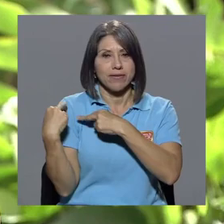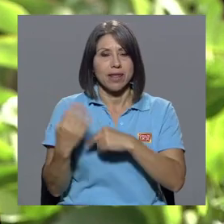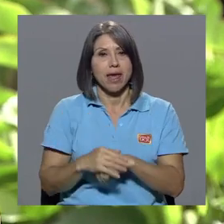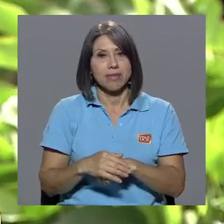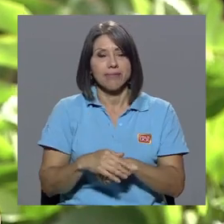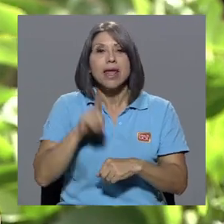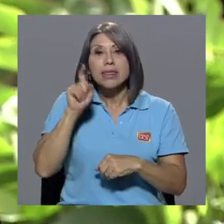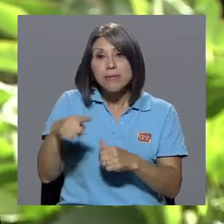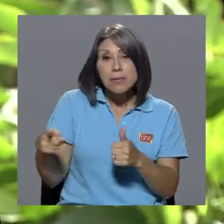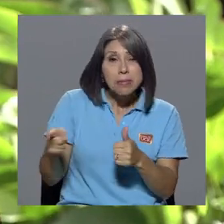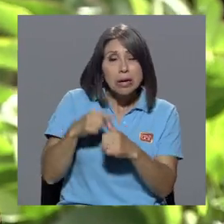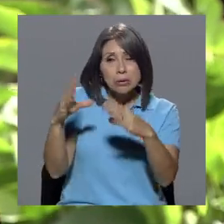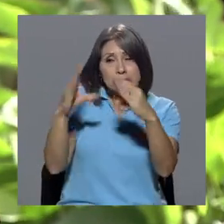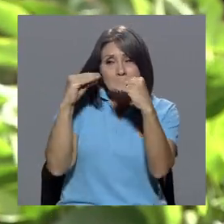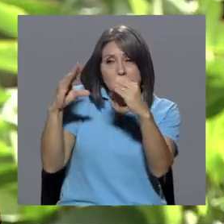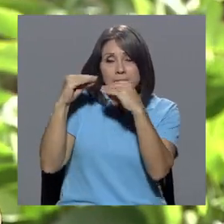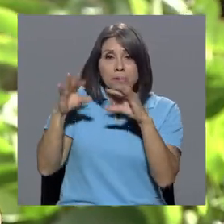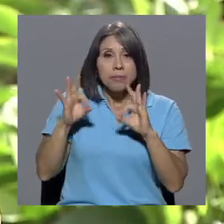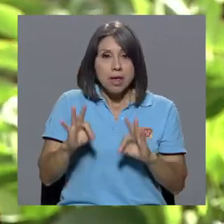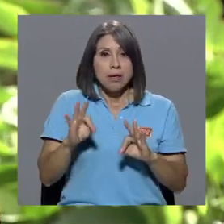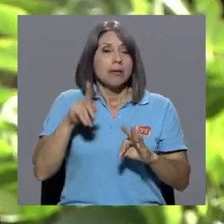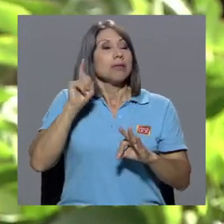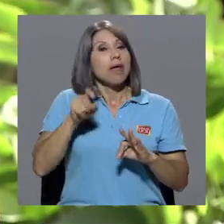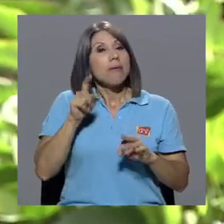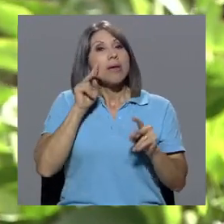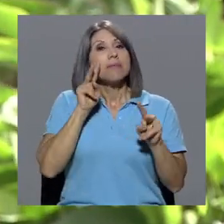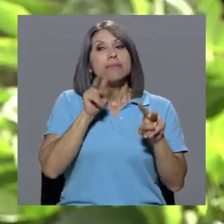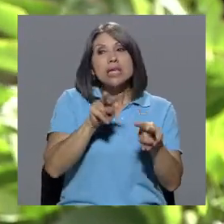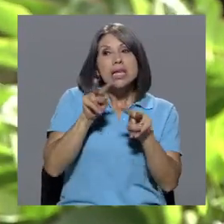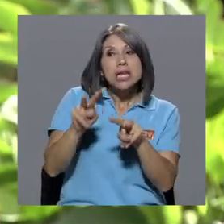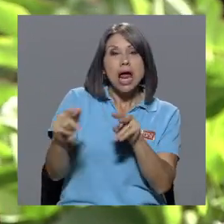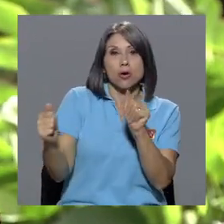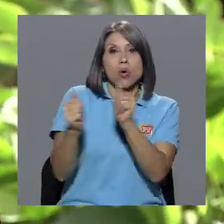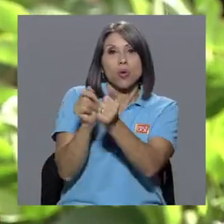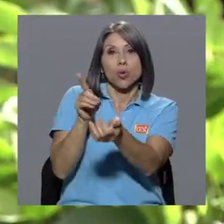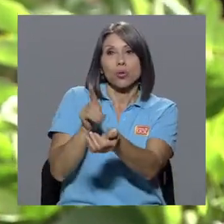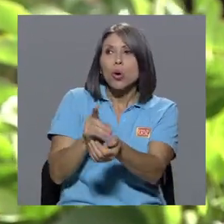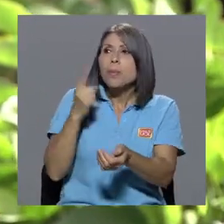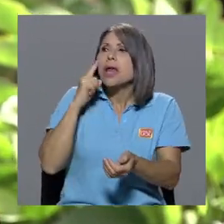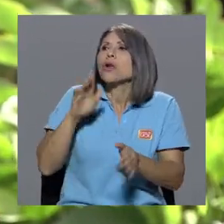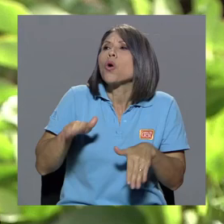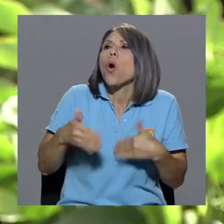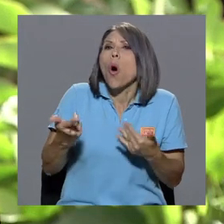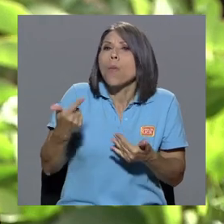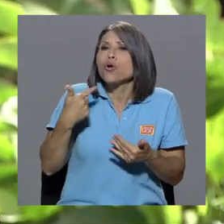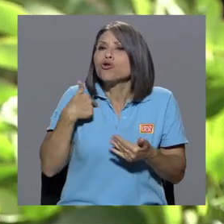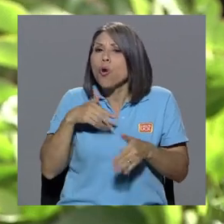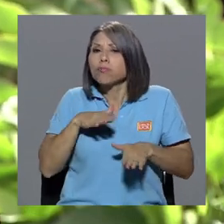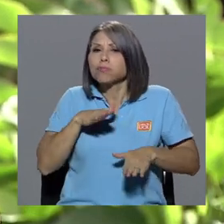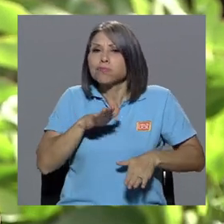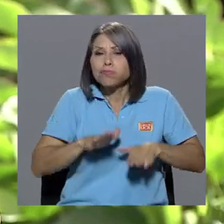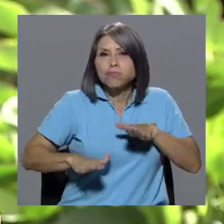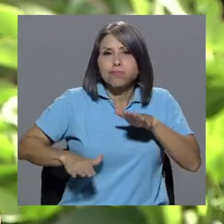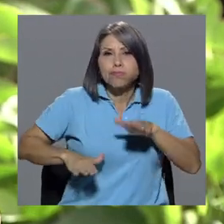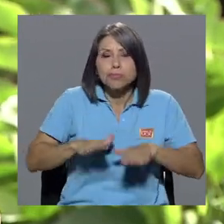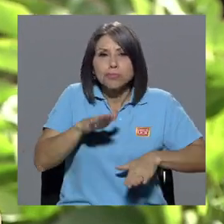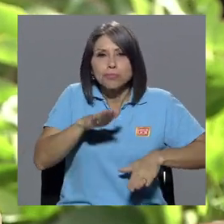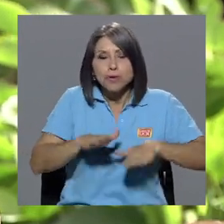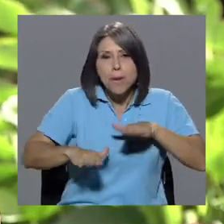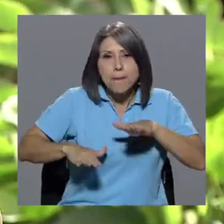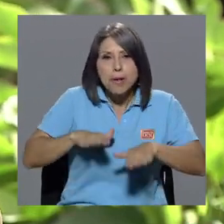responsabilidad. Asesorarse bien, vigilar con los especialistas, cómo estoy dando el paso, cómo estoy apoyando el pie,